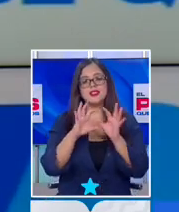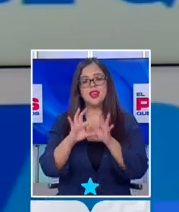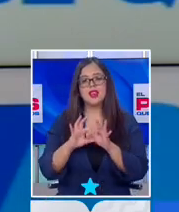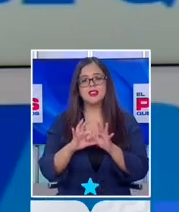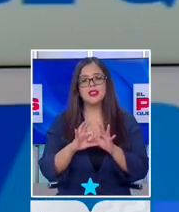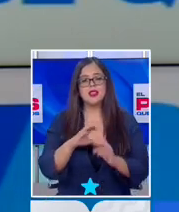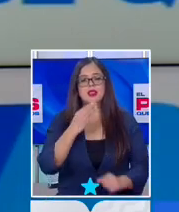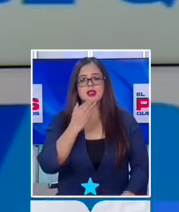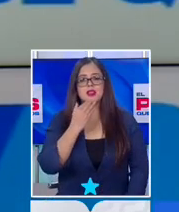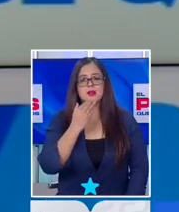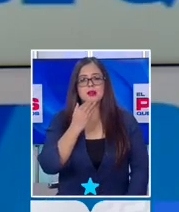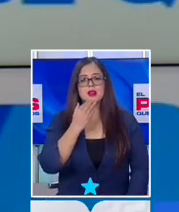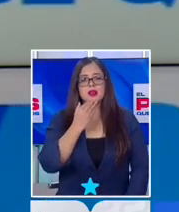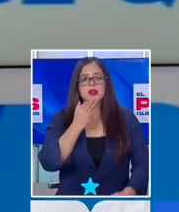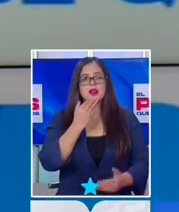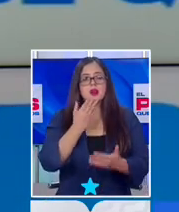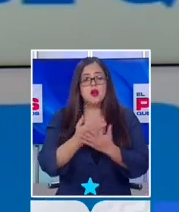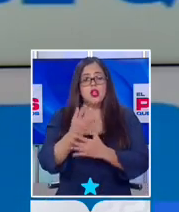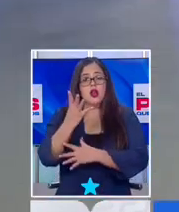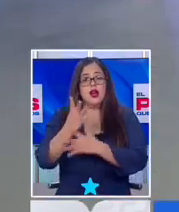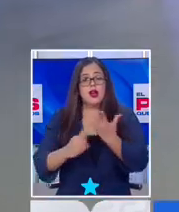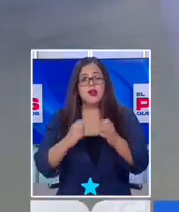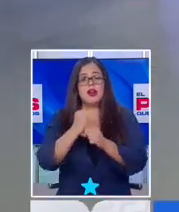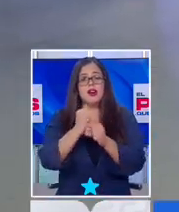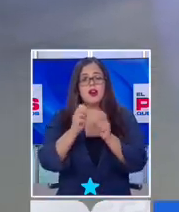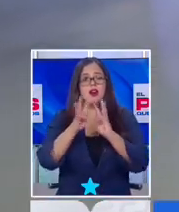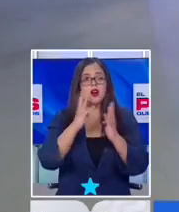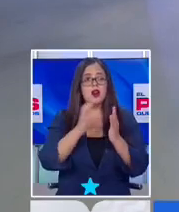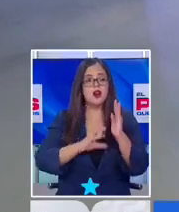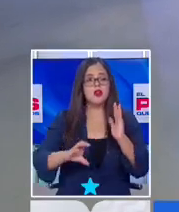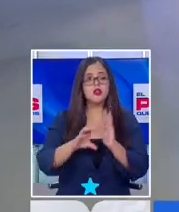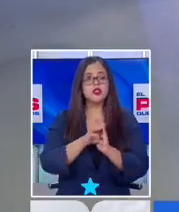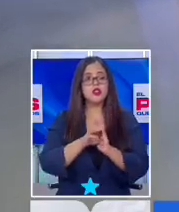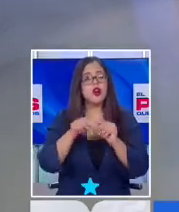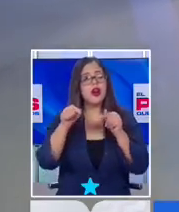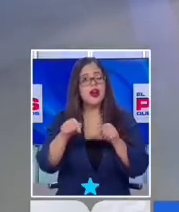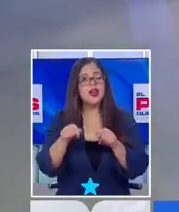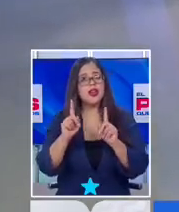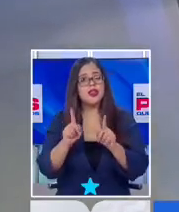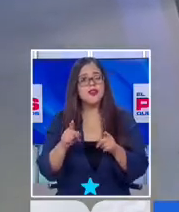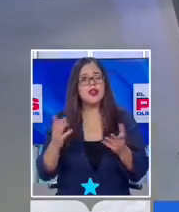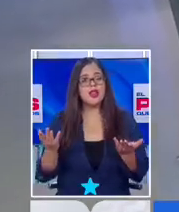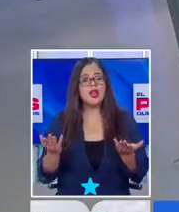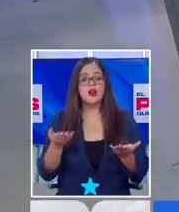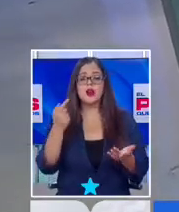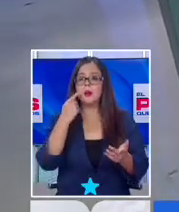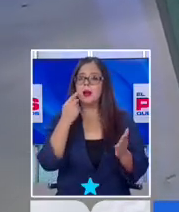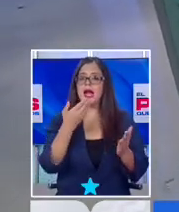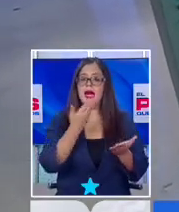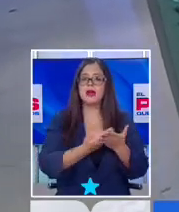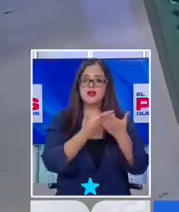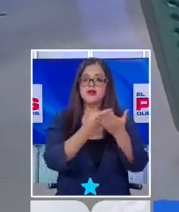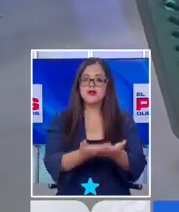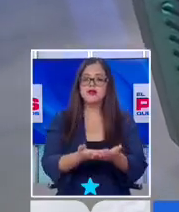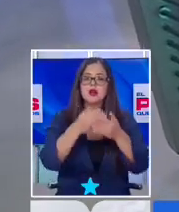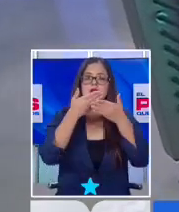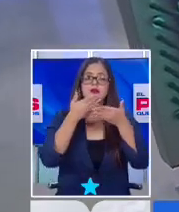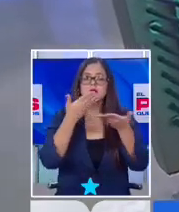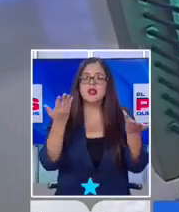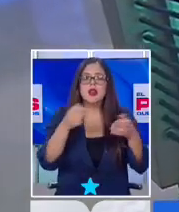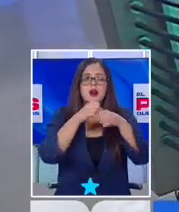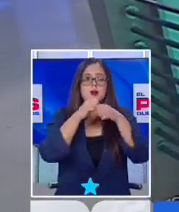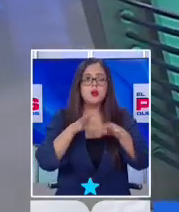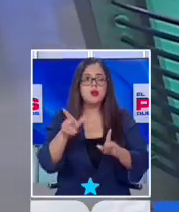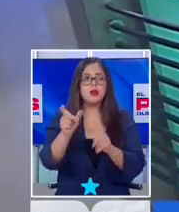también luego de terminado el trabajo de la convención por normal se va a tener que decir esta es la propuesta y difundir a través de